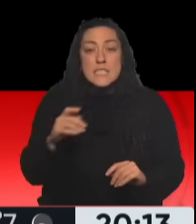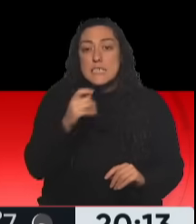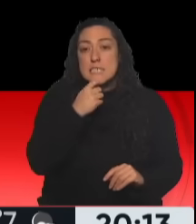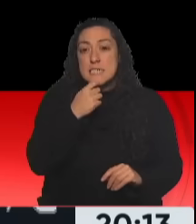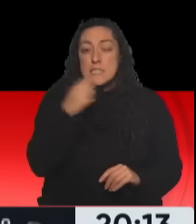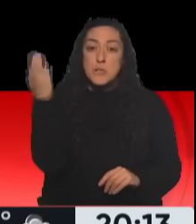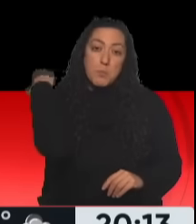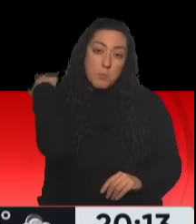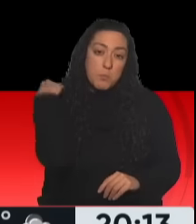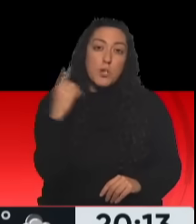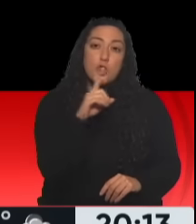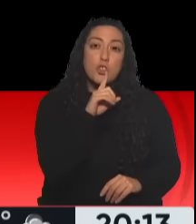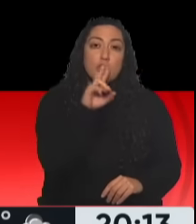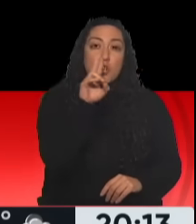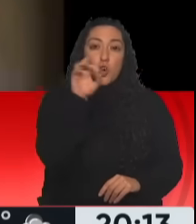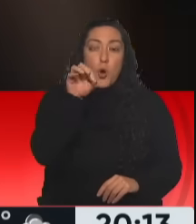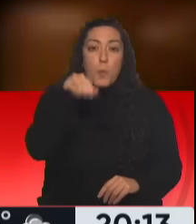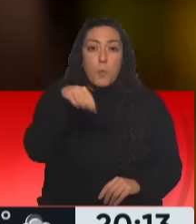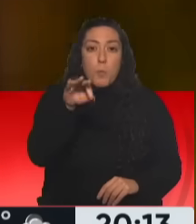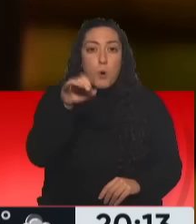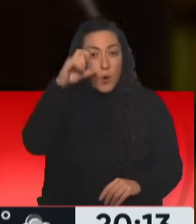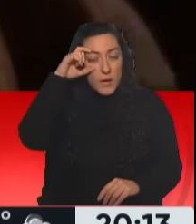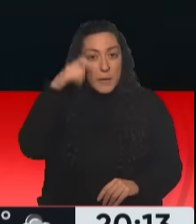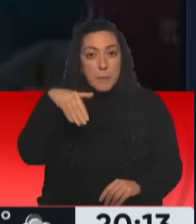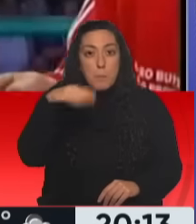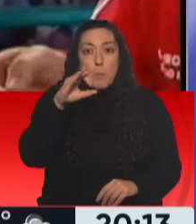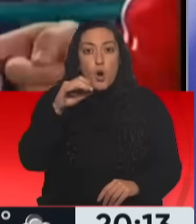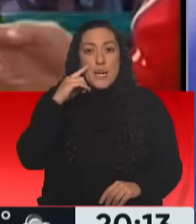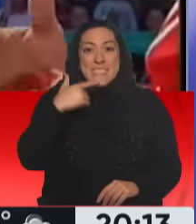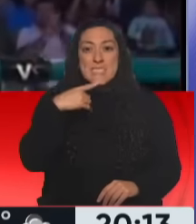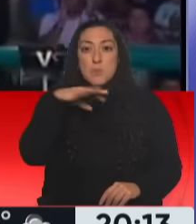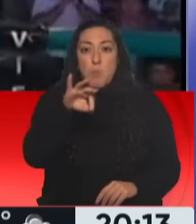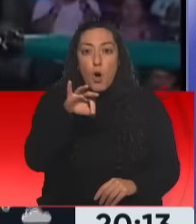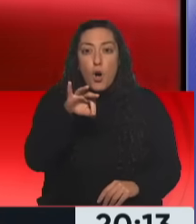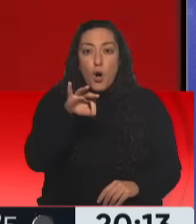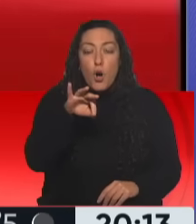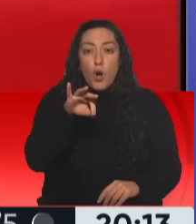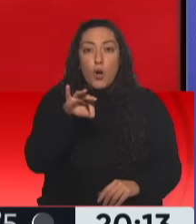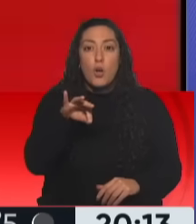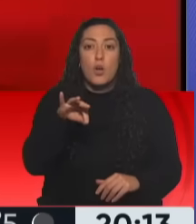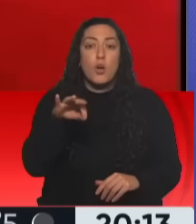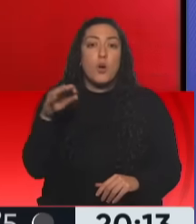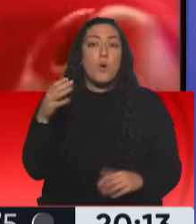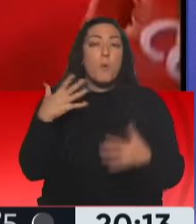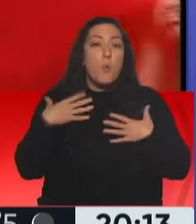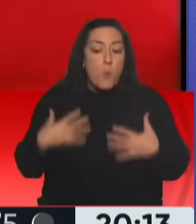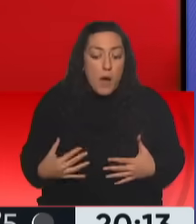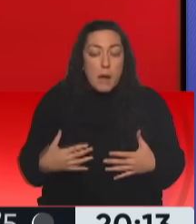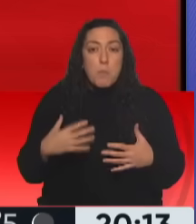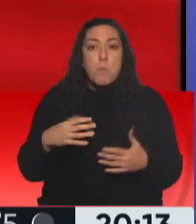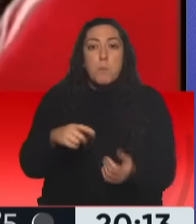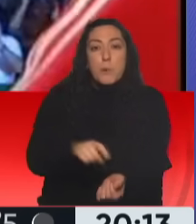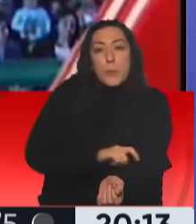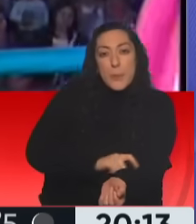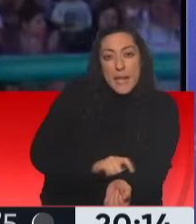de pulmón, que es la Ujú. causa que dieron de muerte, significa que se genera un coágulo en alguna parte del cuerpo, en una vena del